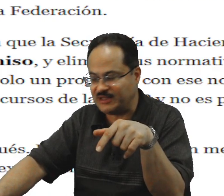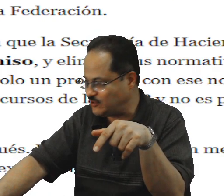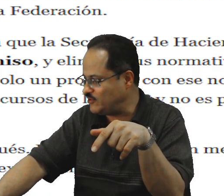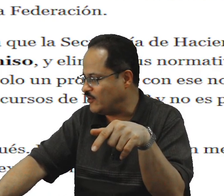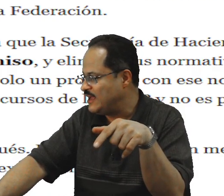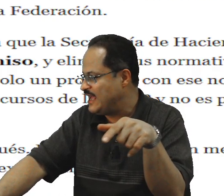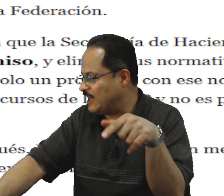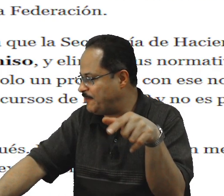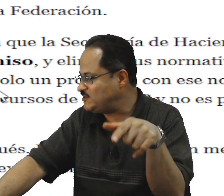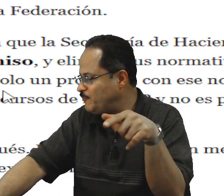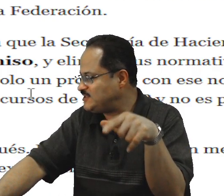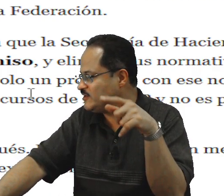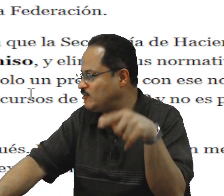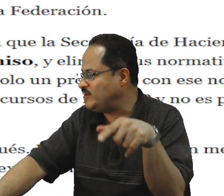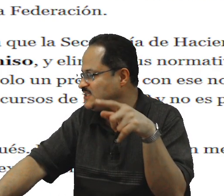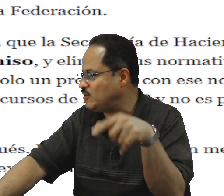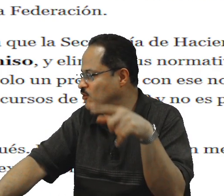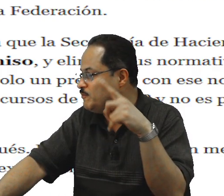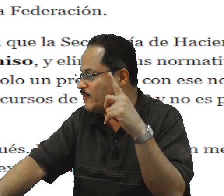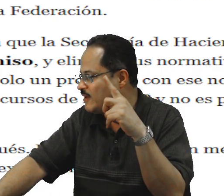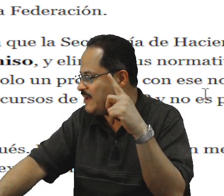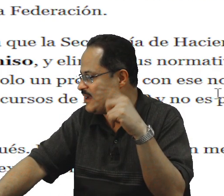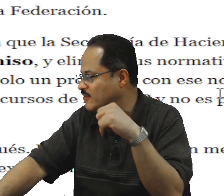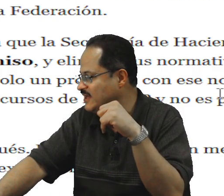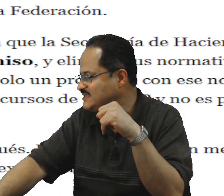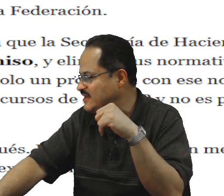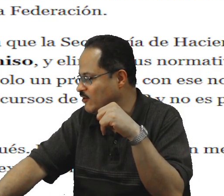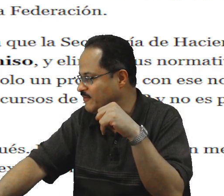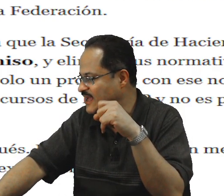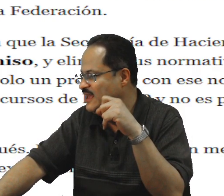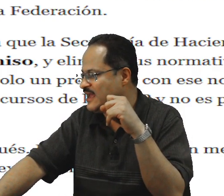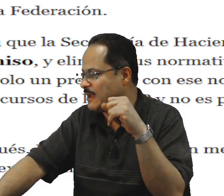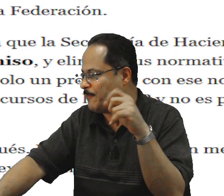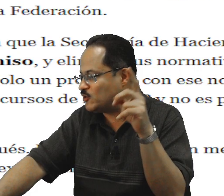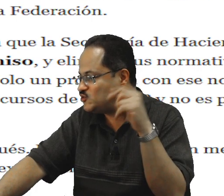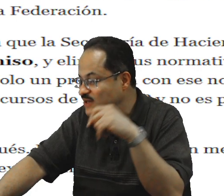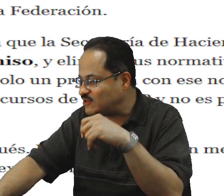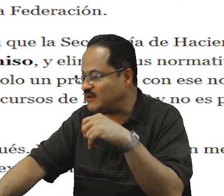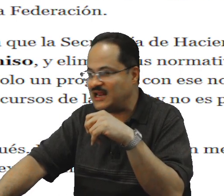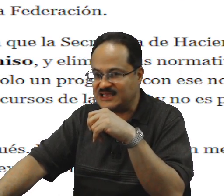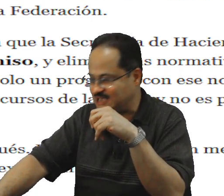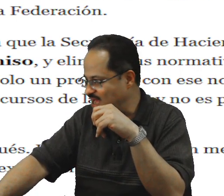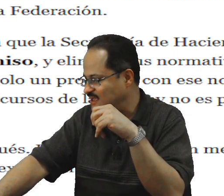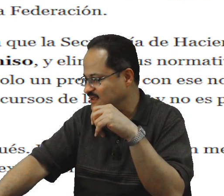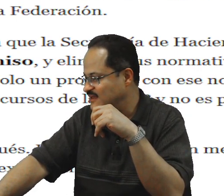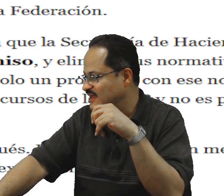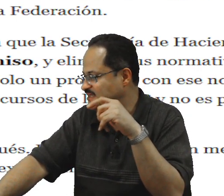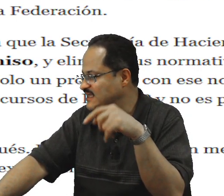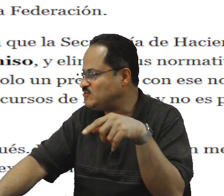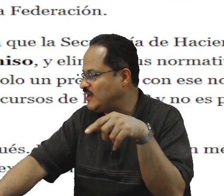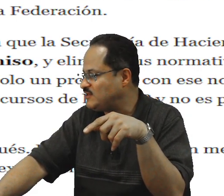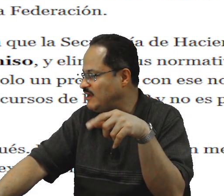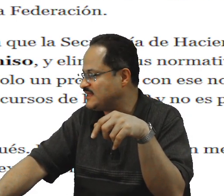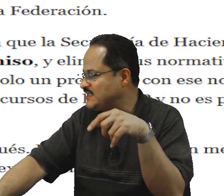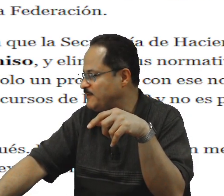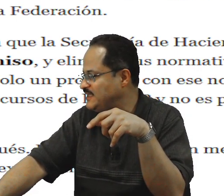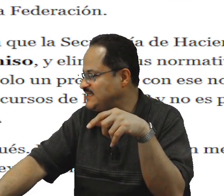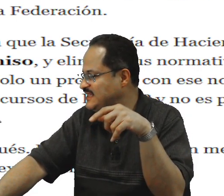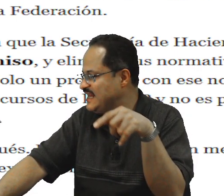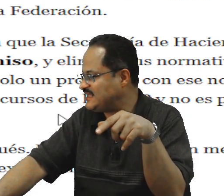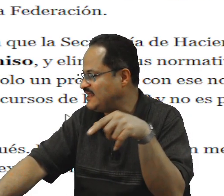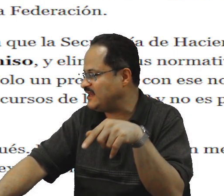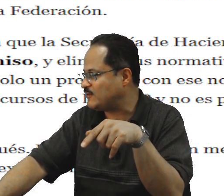2021 el presupuesto incluye solo un programa con ese nombre que por su naturaleza está sujeto a la